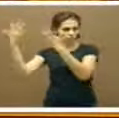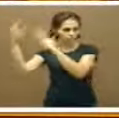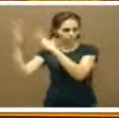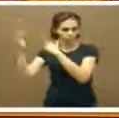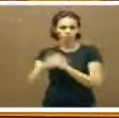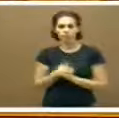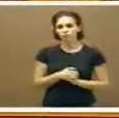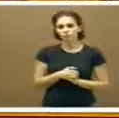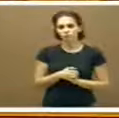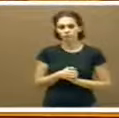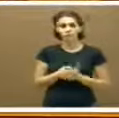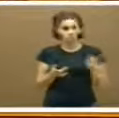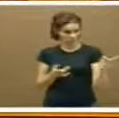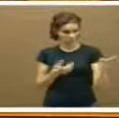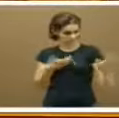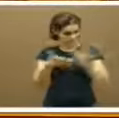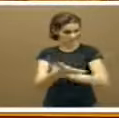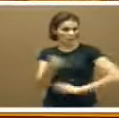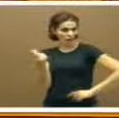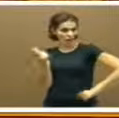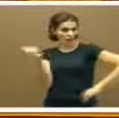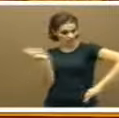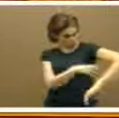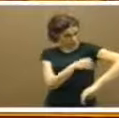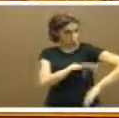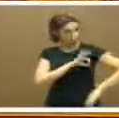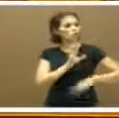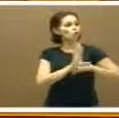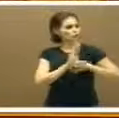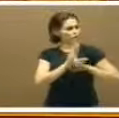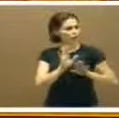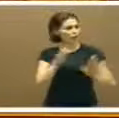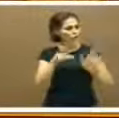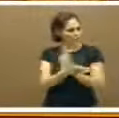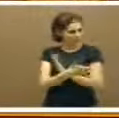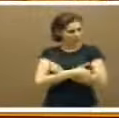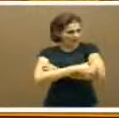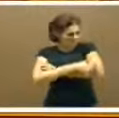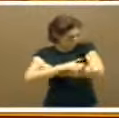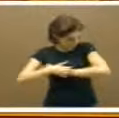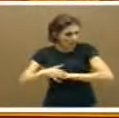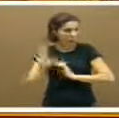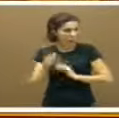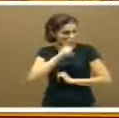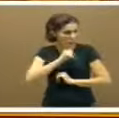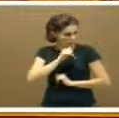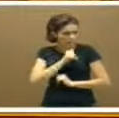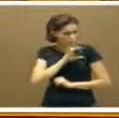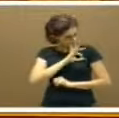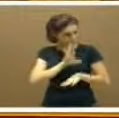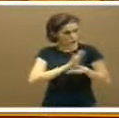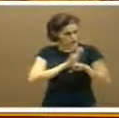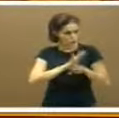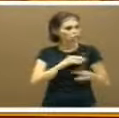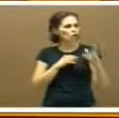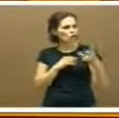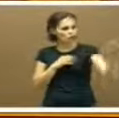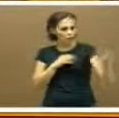¿Esto es un ahorro, señor consejero? ¿Esto es austeridad, señor consejero? No.